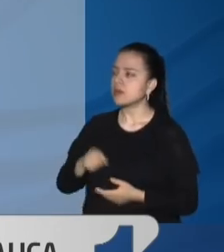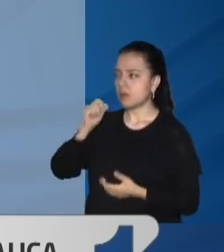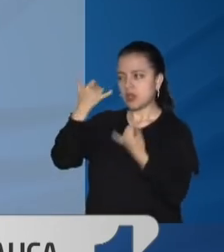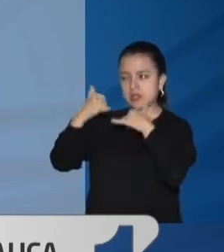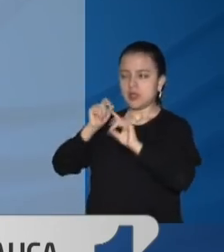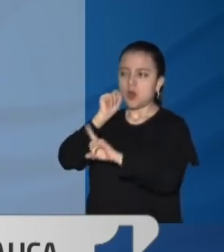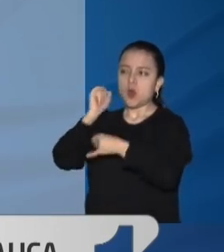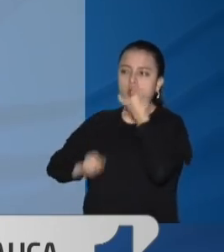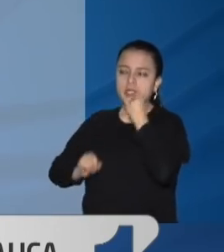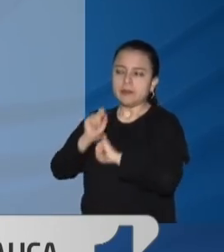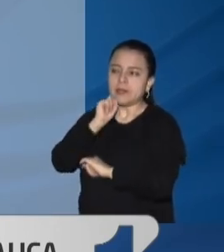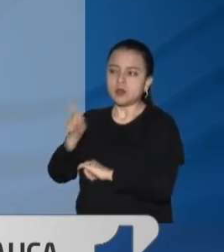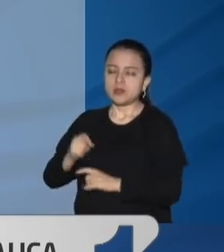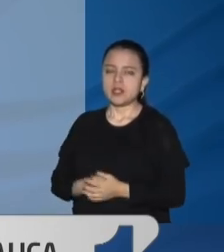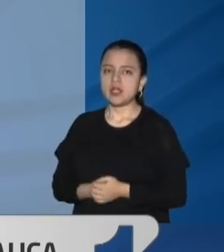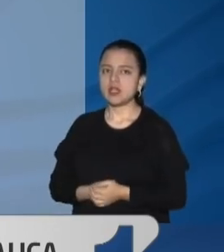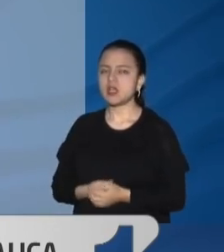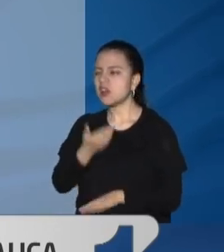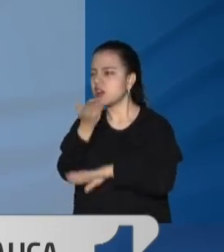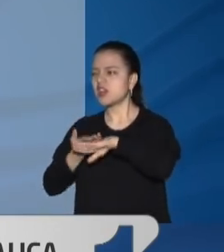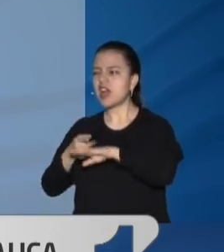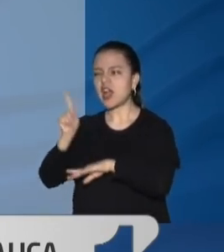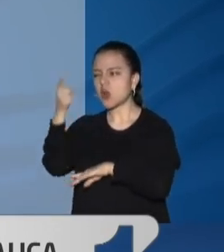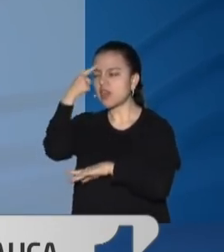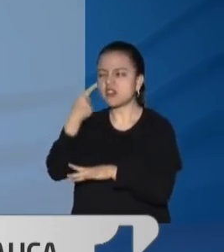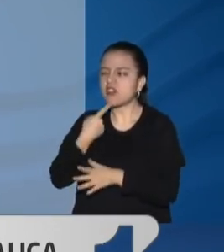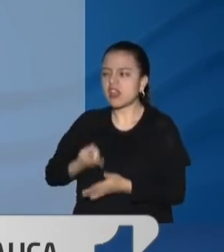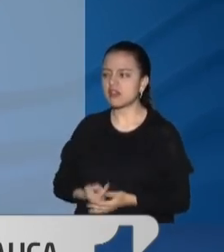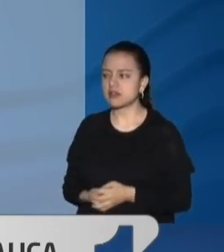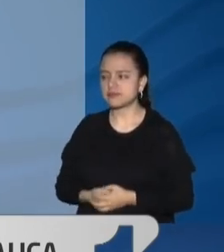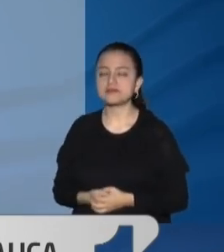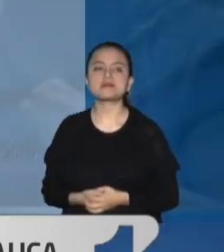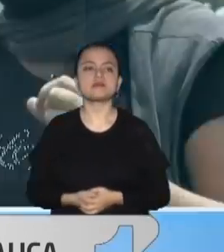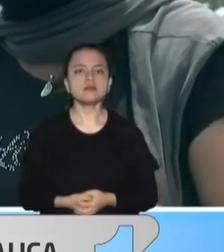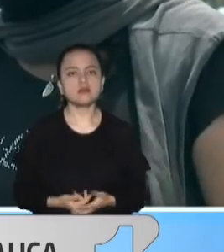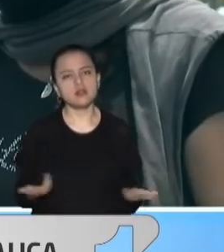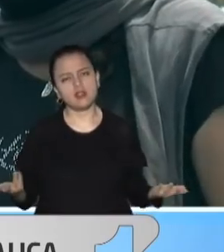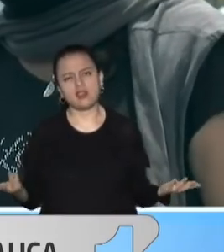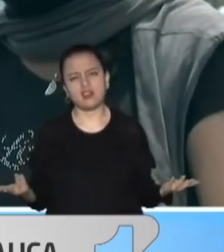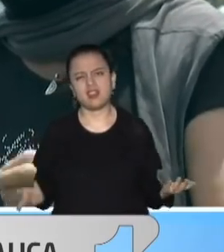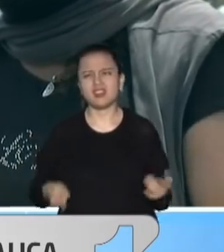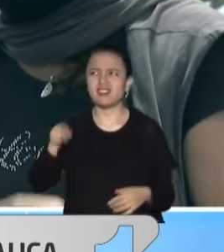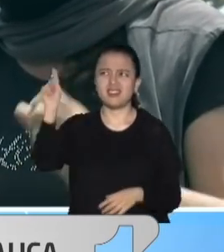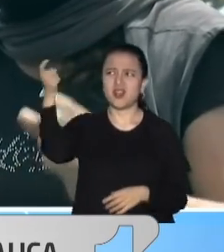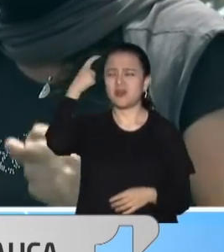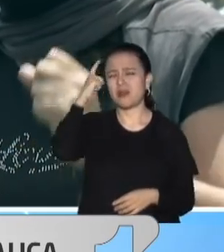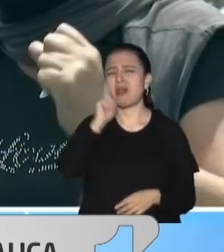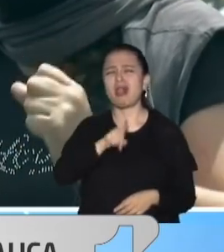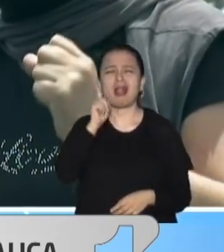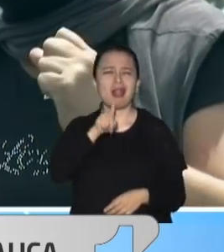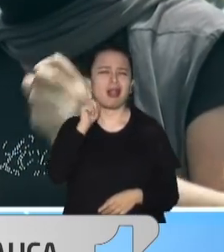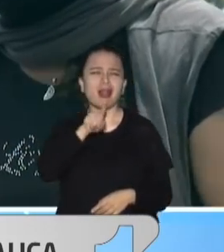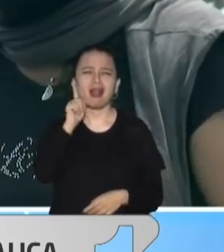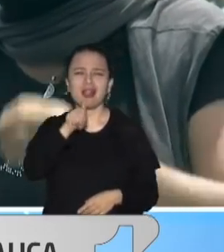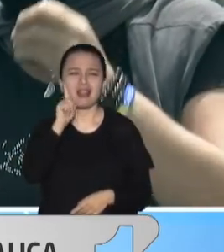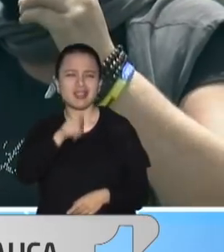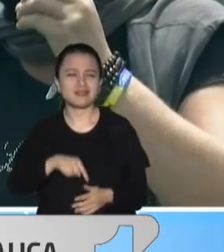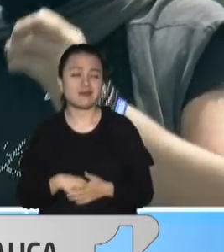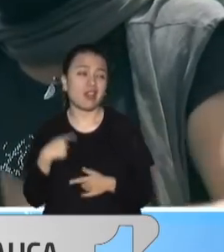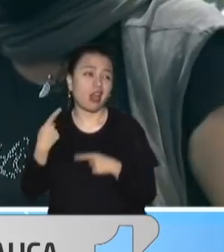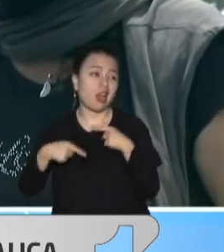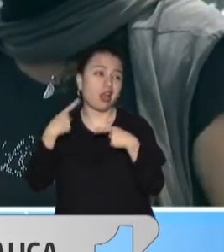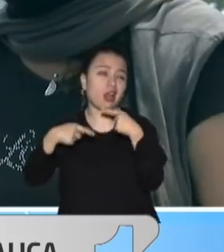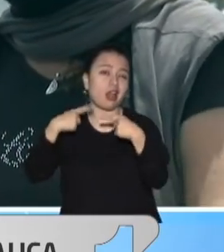para poder levantar estos bloqueos? Que se siente a dialogar y que cumpla, que ya no más mentiras, porque todo lo que el gobierno dice son mentiras, solo